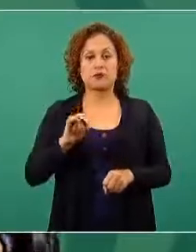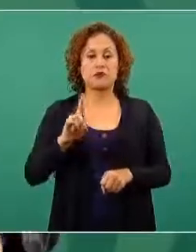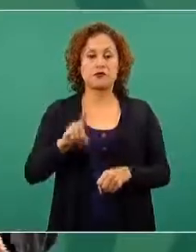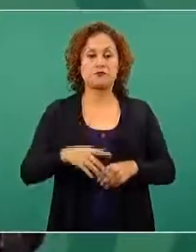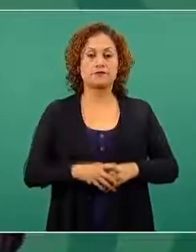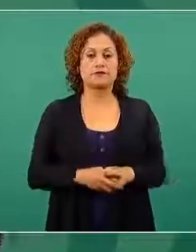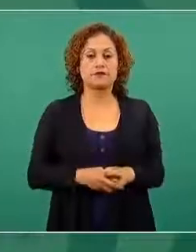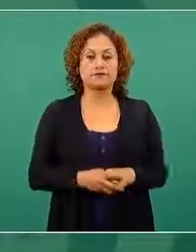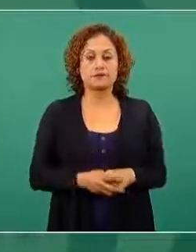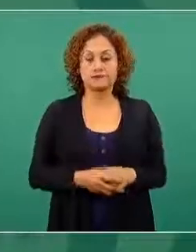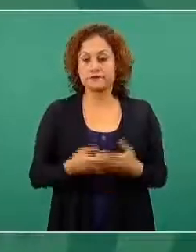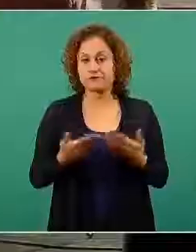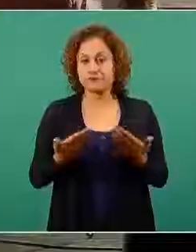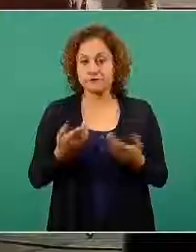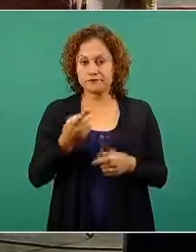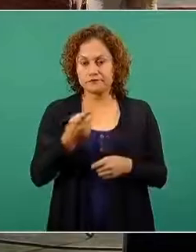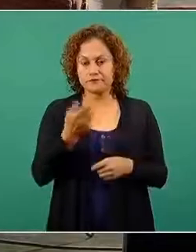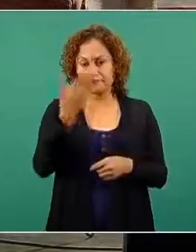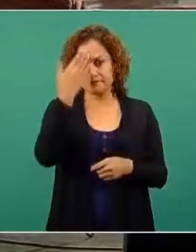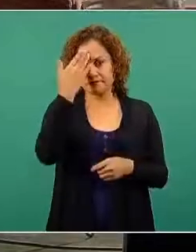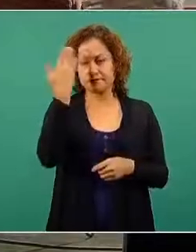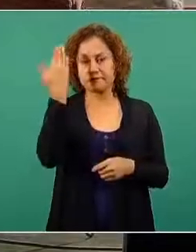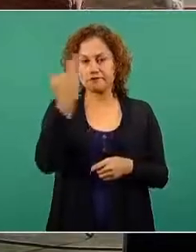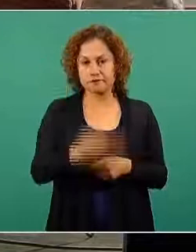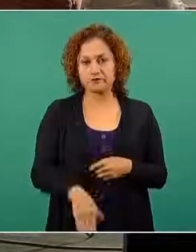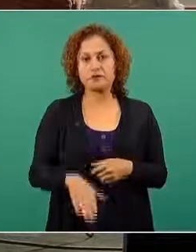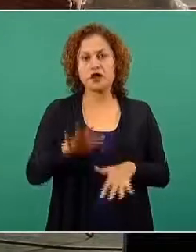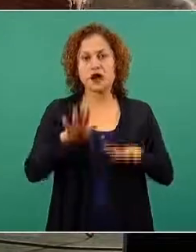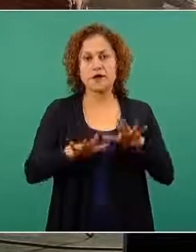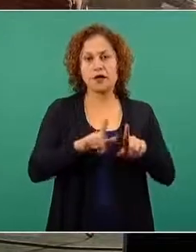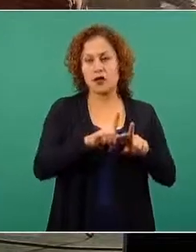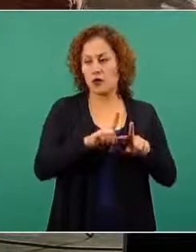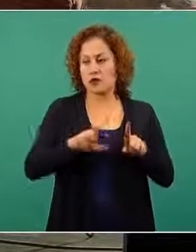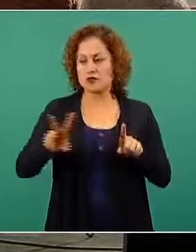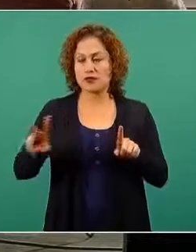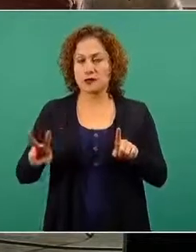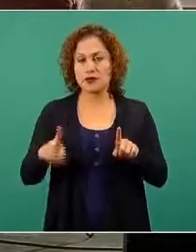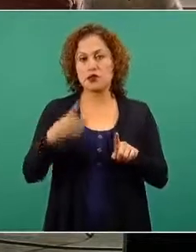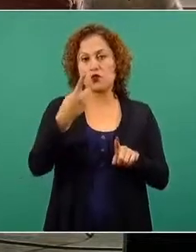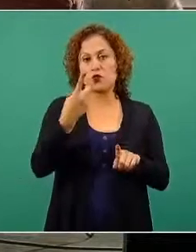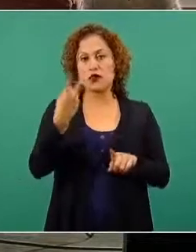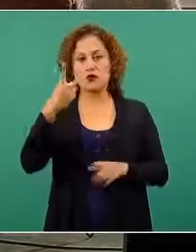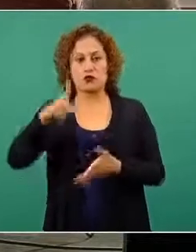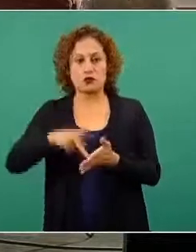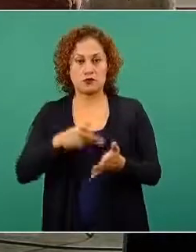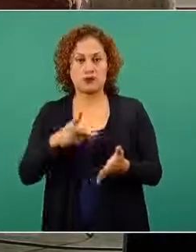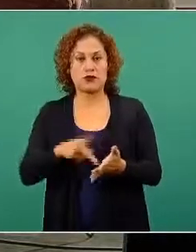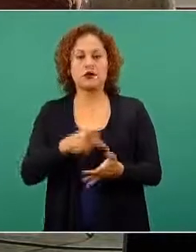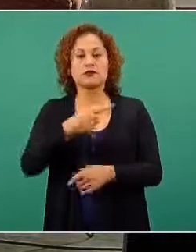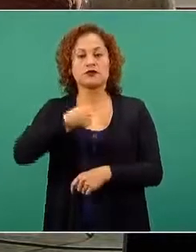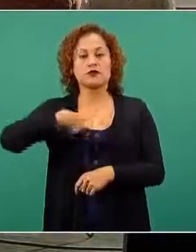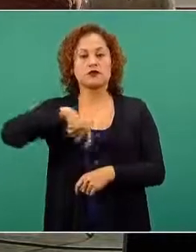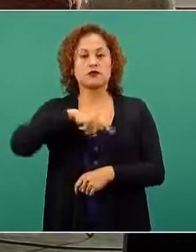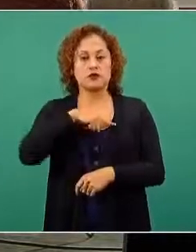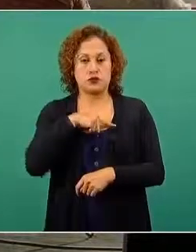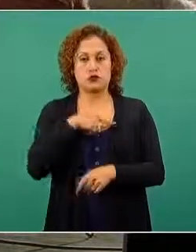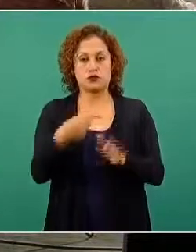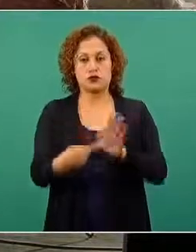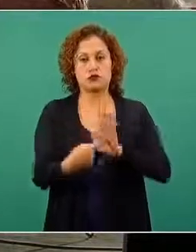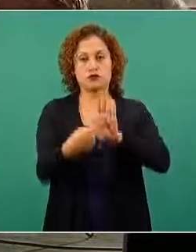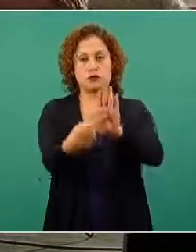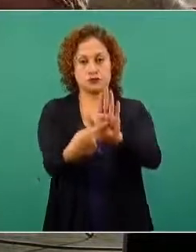Hoy, como hacemos una o dos veces a la semana, tenemos una sesión que nos da mucho